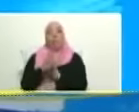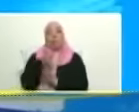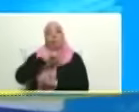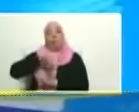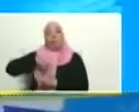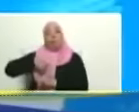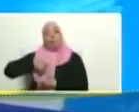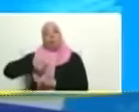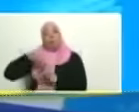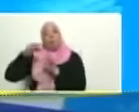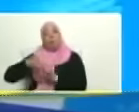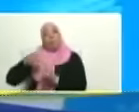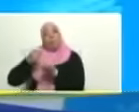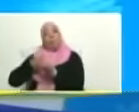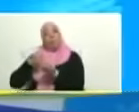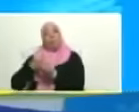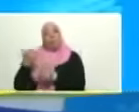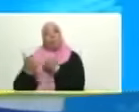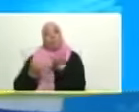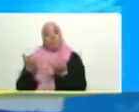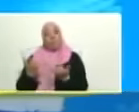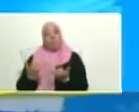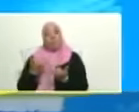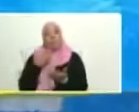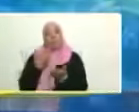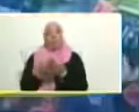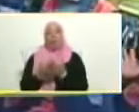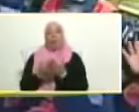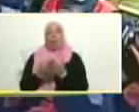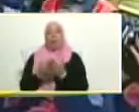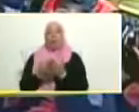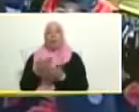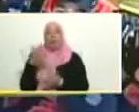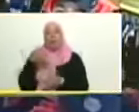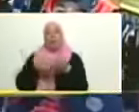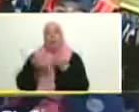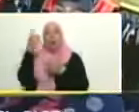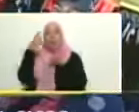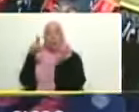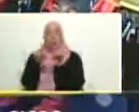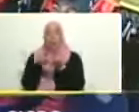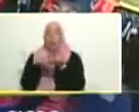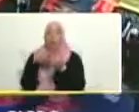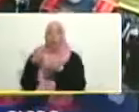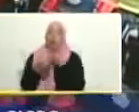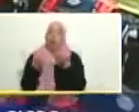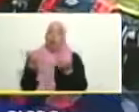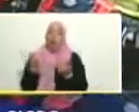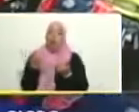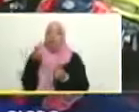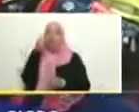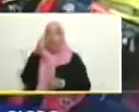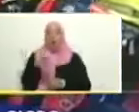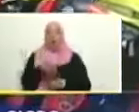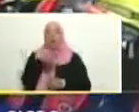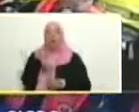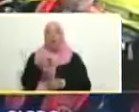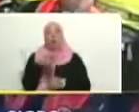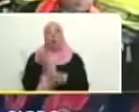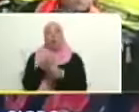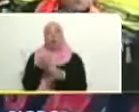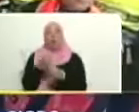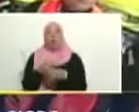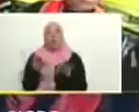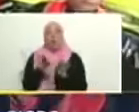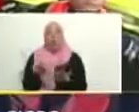instrucciones precisas suyas, gracias al legado del comandante supremo Hugo Chávez, la creación de esta política pública de seguridad